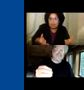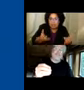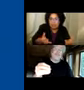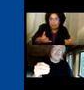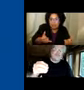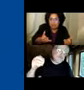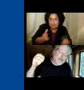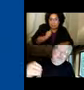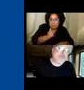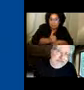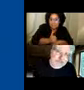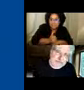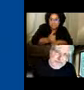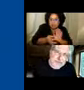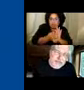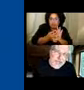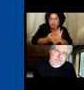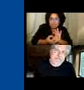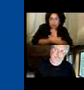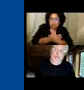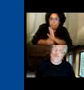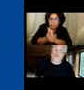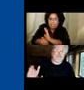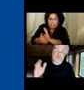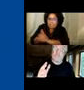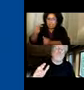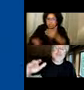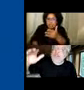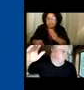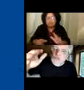certificación para proveedores de soporte directo que se basa en competencia.